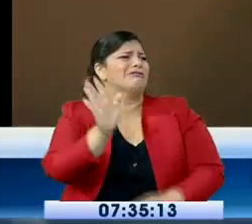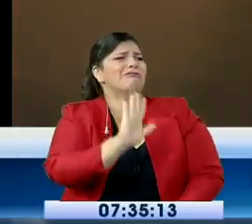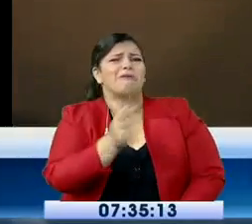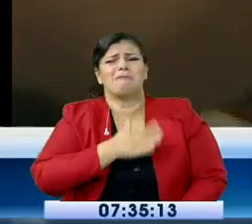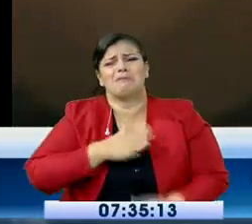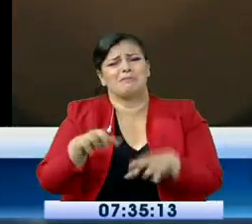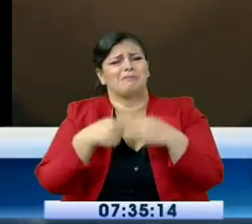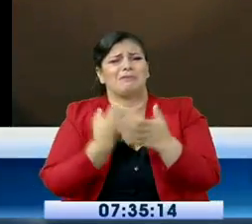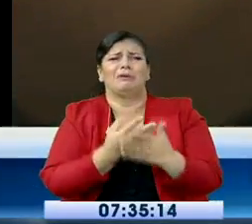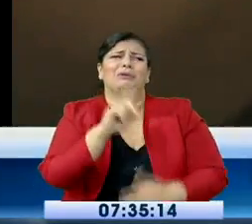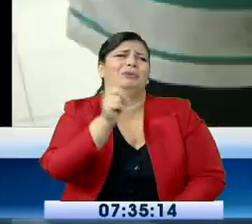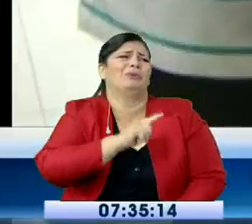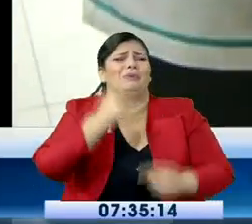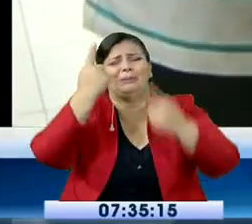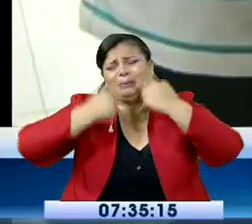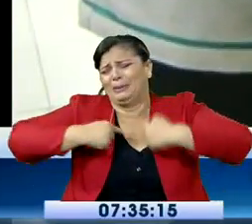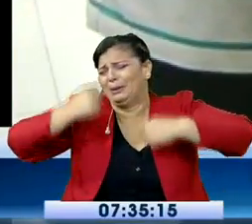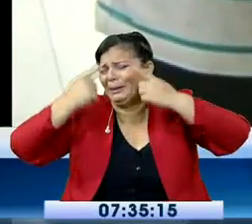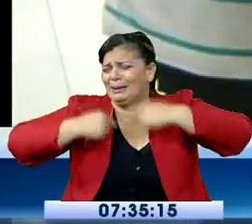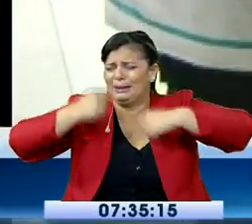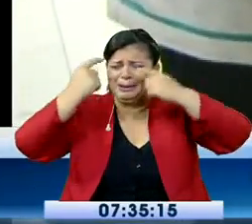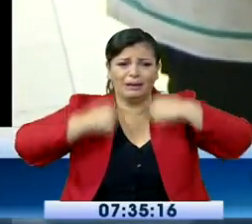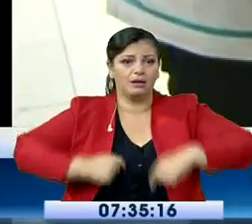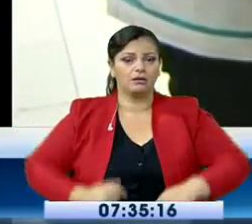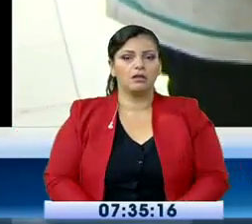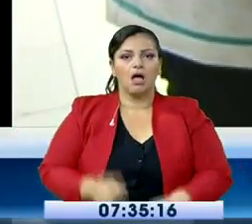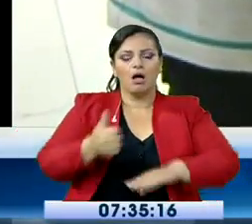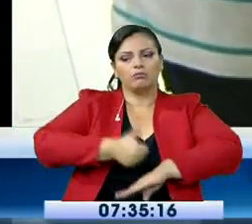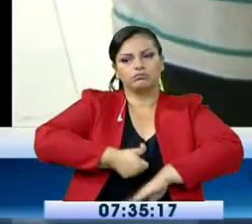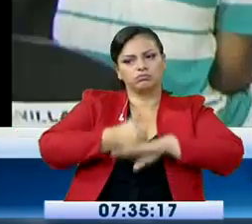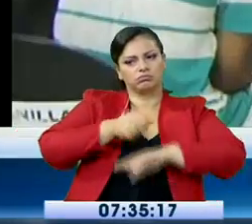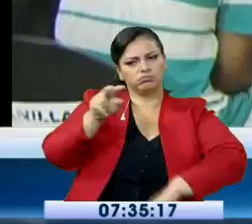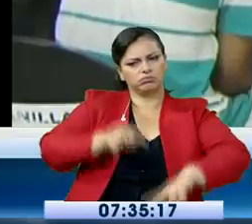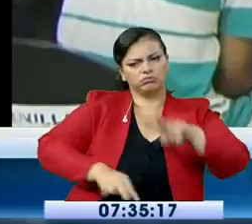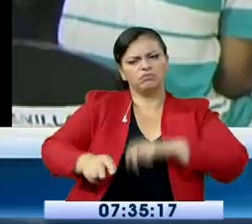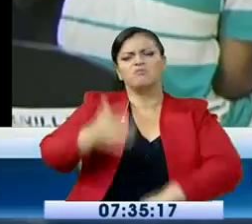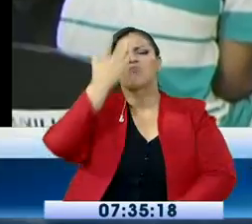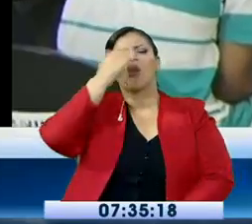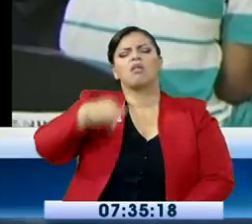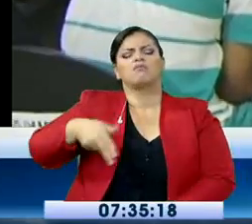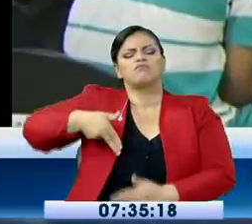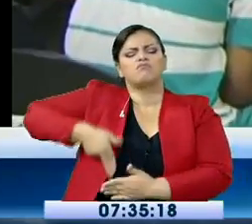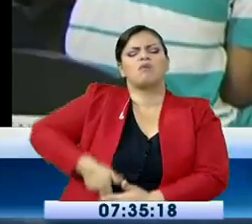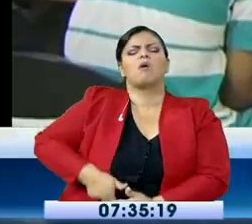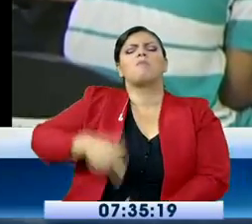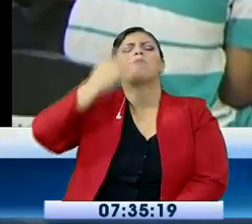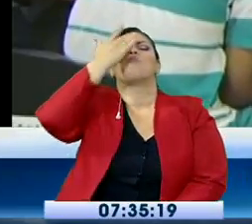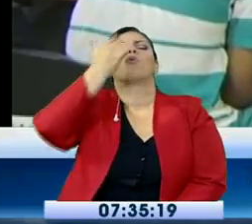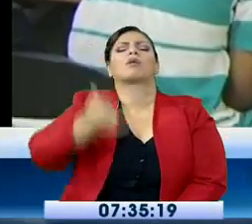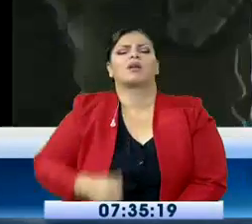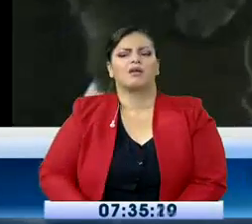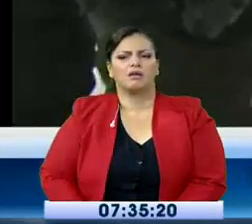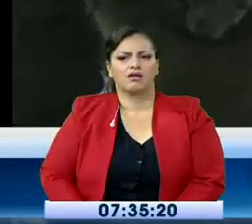del sujeto. Sin embargo, las autoridades se enfocaban en determinar de dónde es la procedencia del arma de fuego.